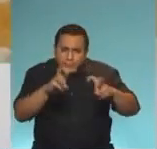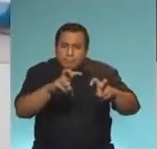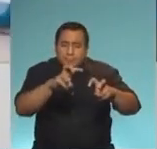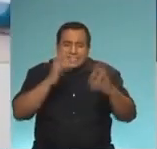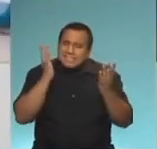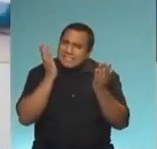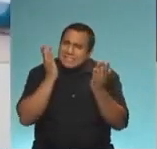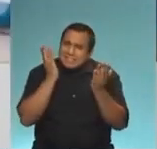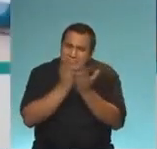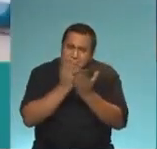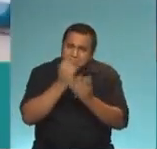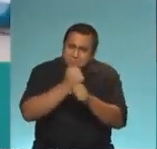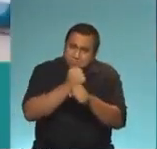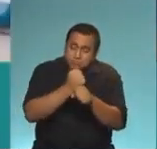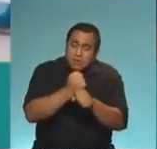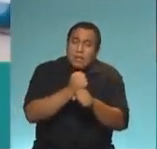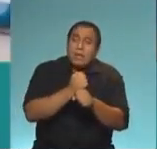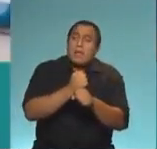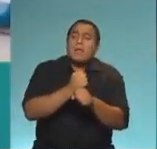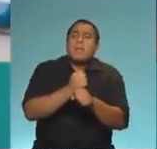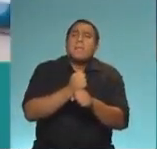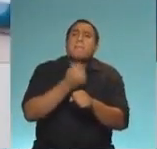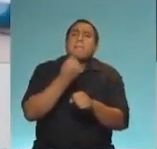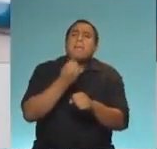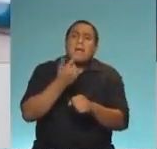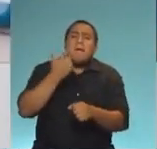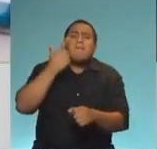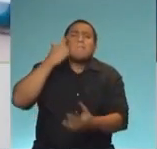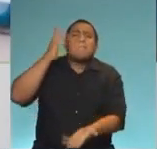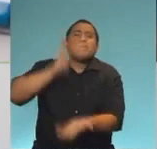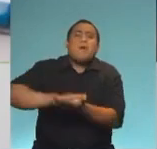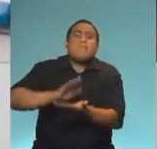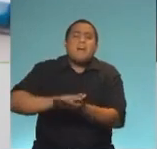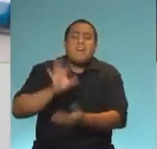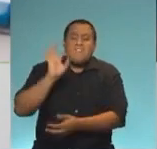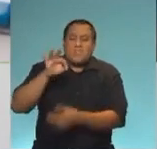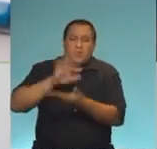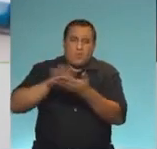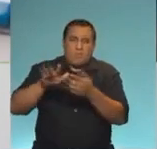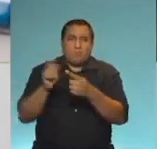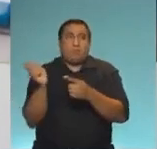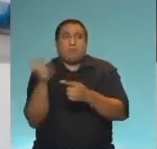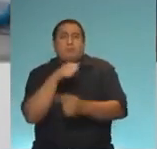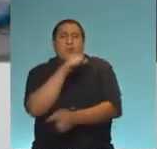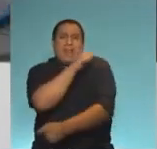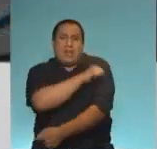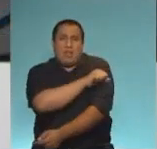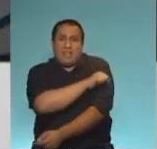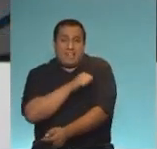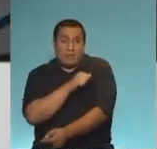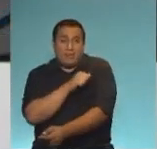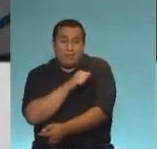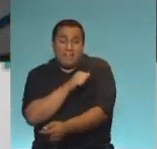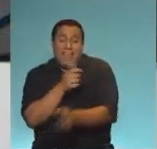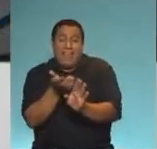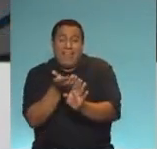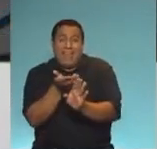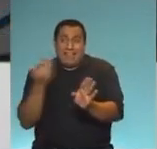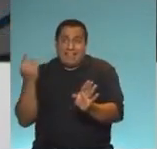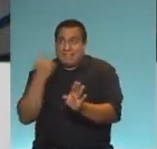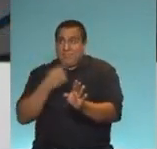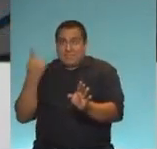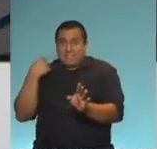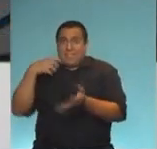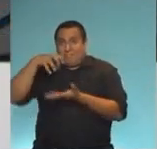para demostrar si la variante de Río de Janeiro, que es la que describimos en ANLIS Malbrán la semana